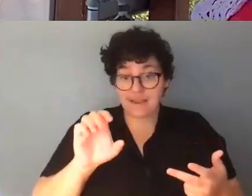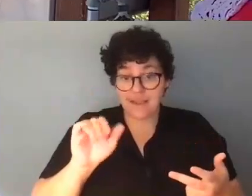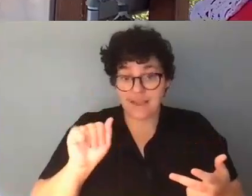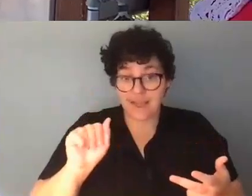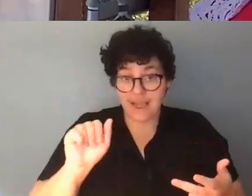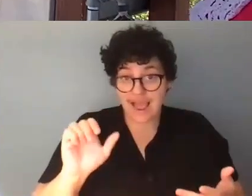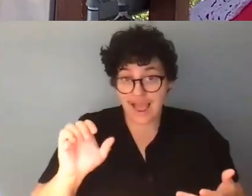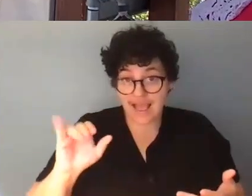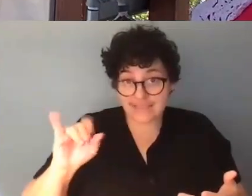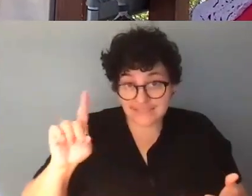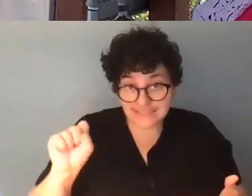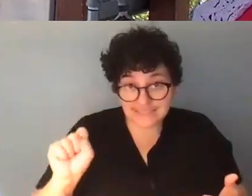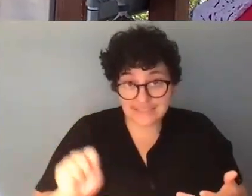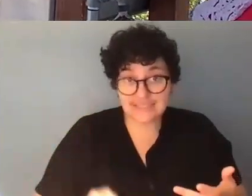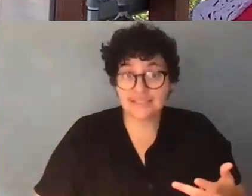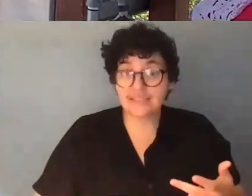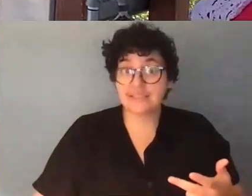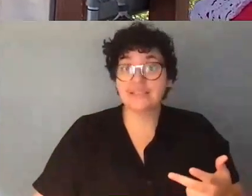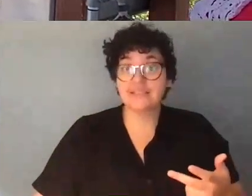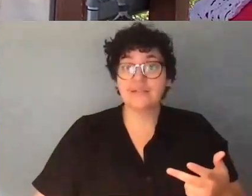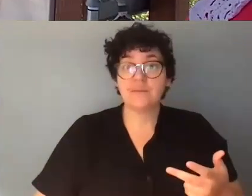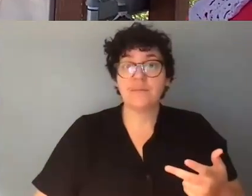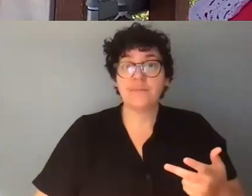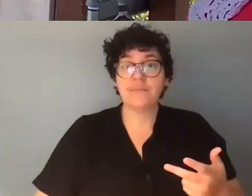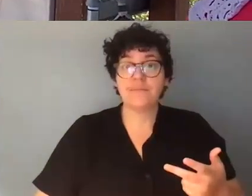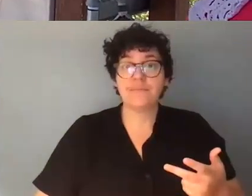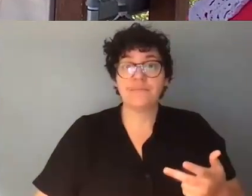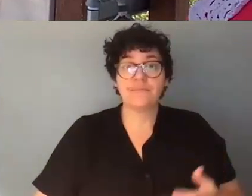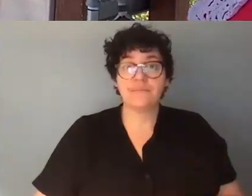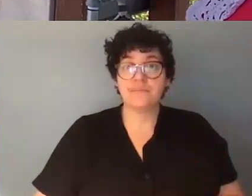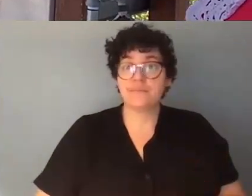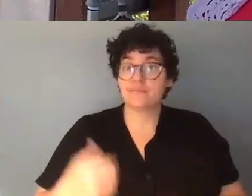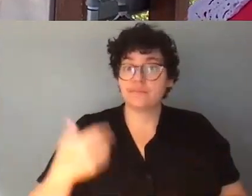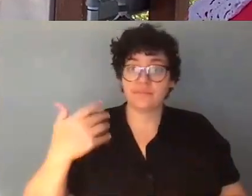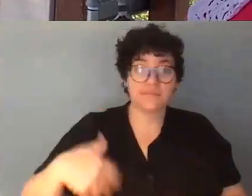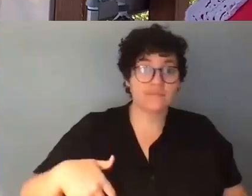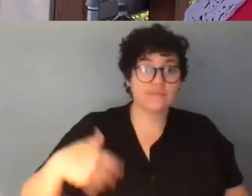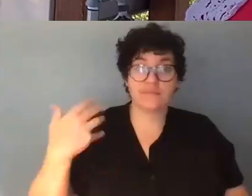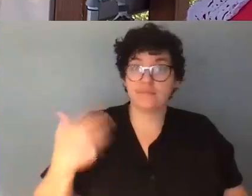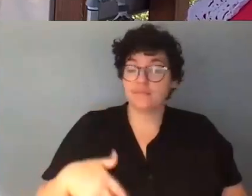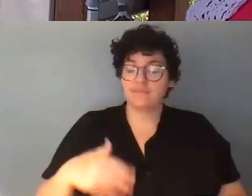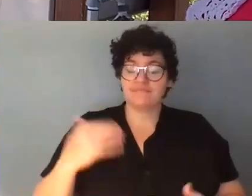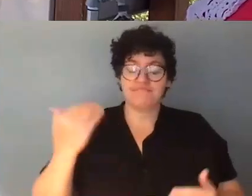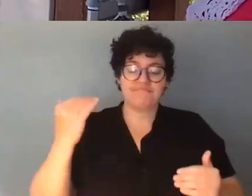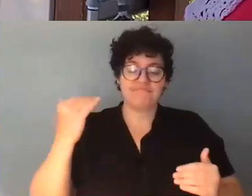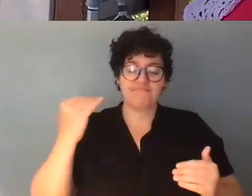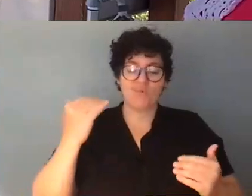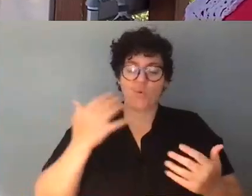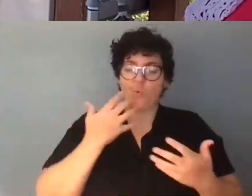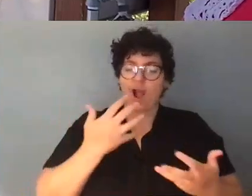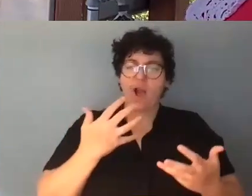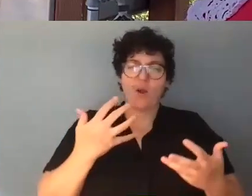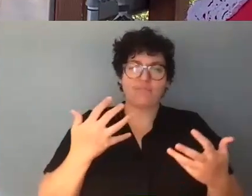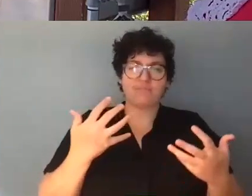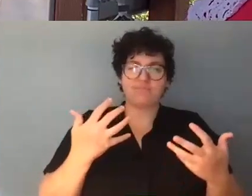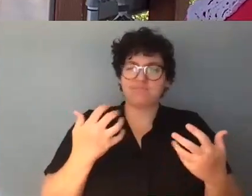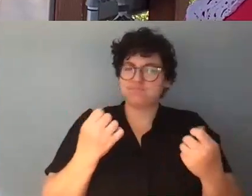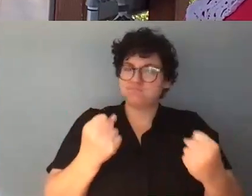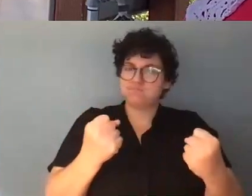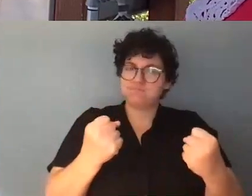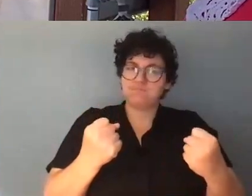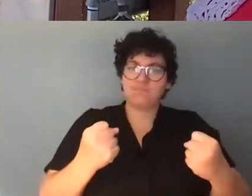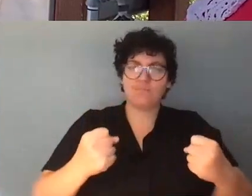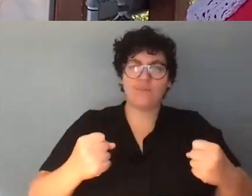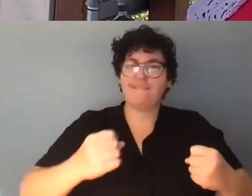esos aceites graciosos que solamente se encuentran en pescado. Aquí hay partes aquí que están bien